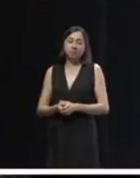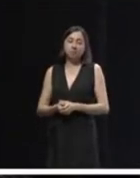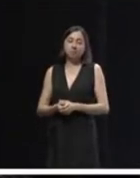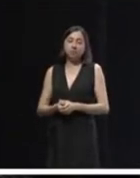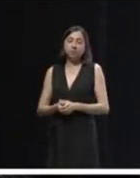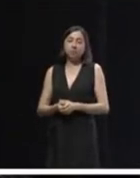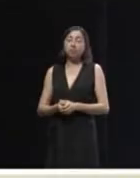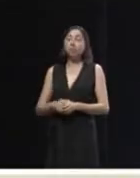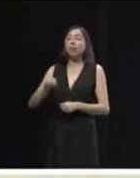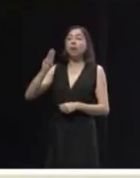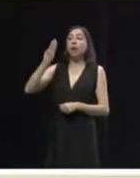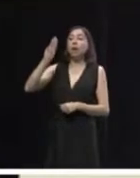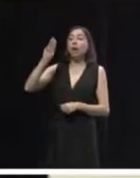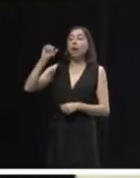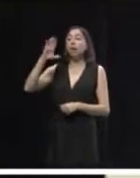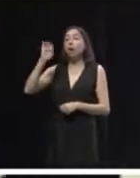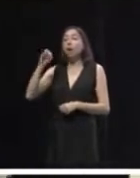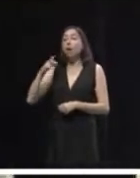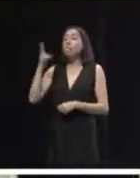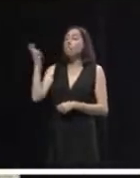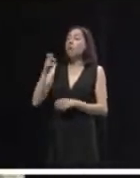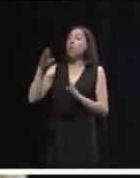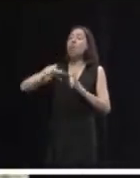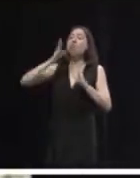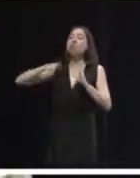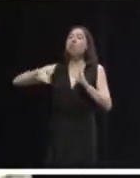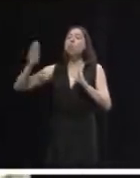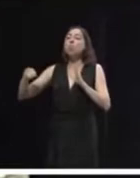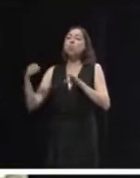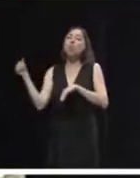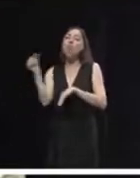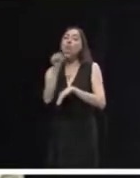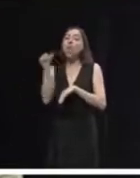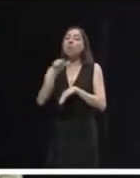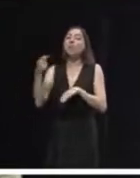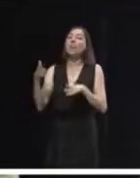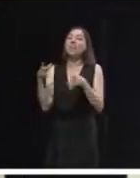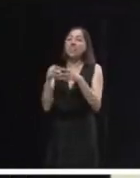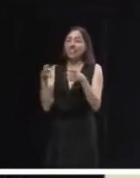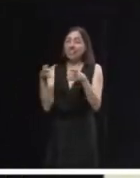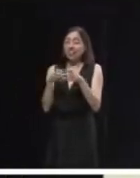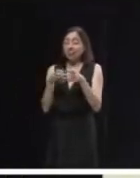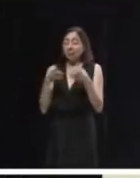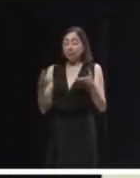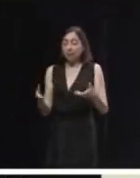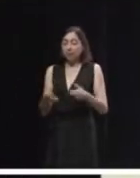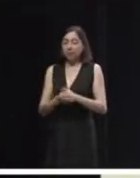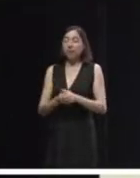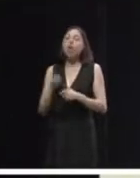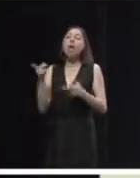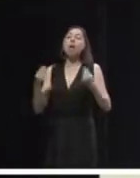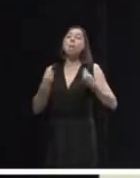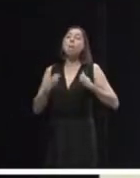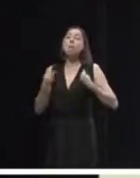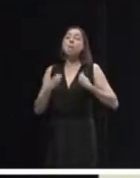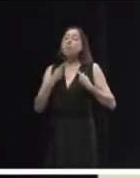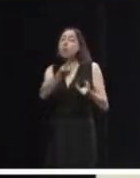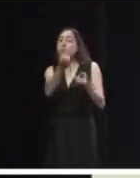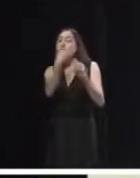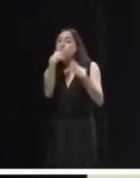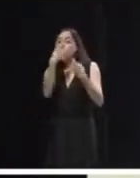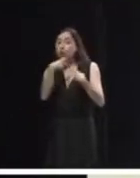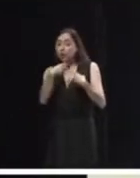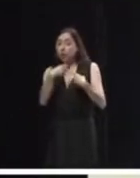Paco dice que es de los Montes Orientales de Granada, no hay menos. Vive, nos cuenta, por